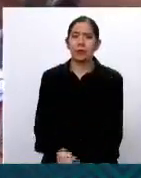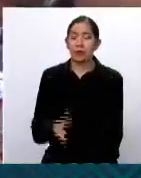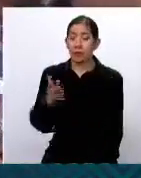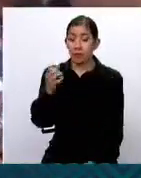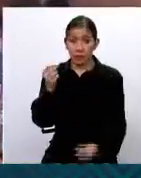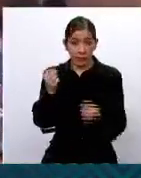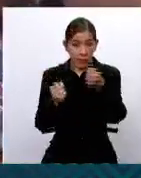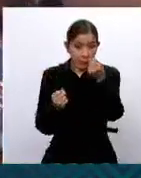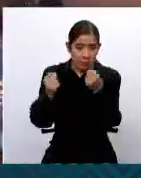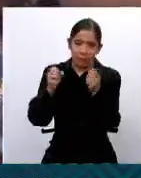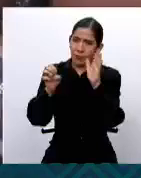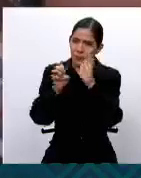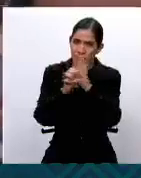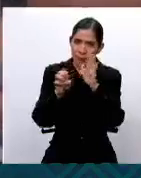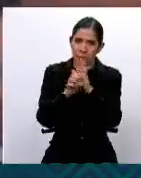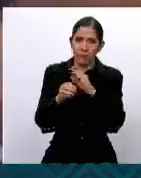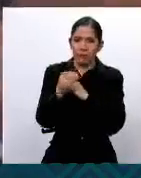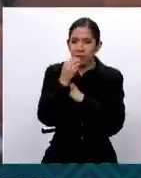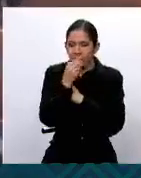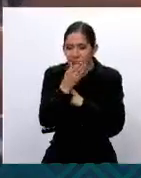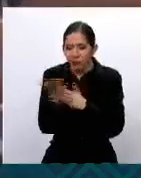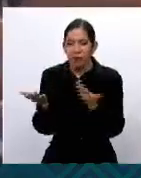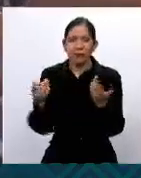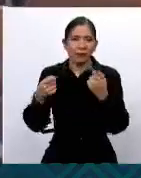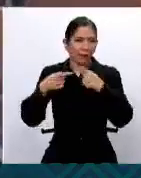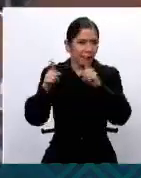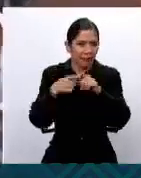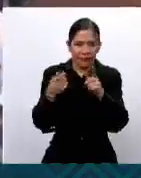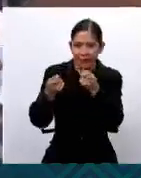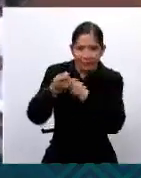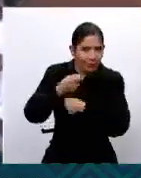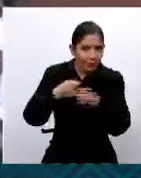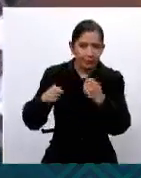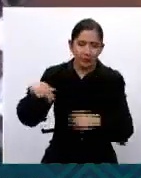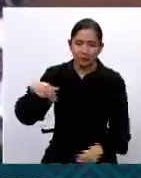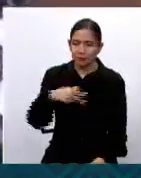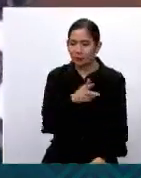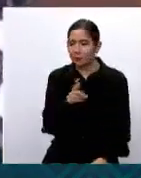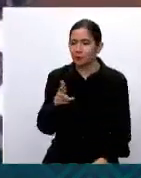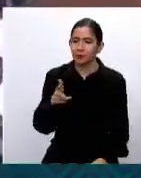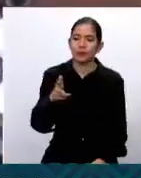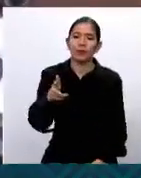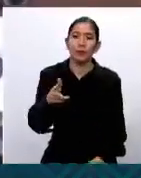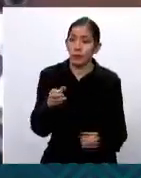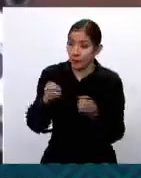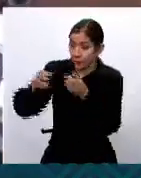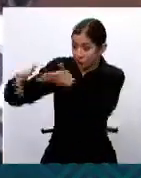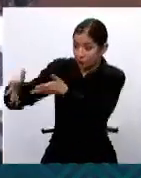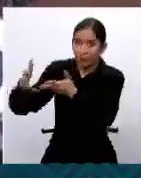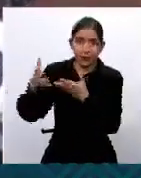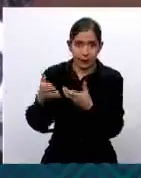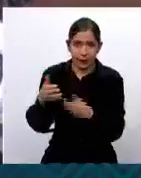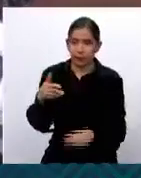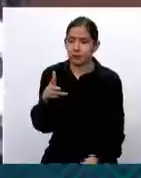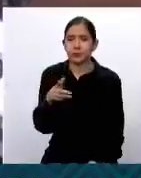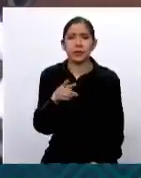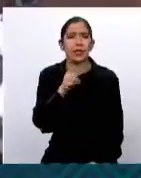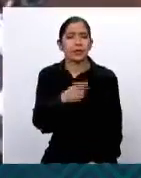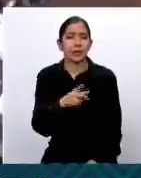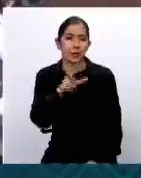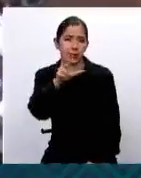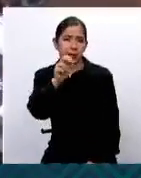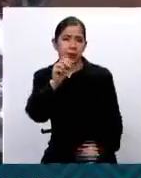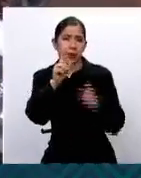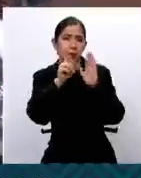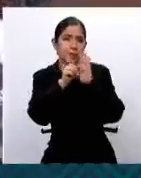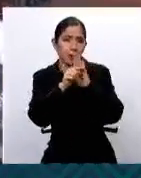las movilidades que trasladan algunos productos, algunos insumos de alimentos y quieren dejar en alguna tienda, la media hora